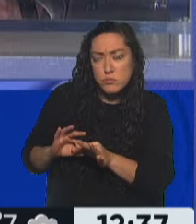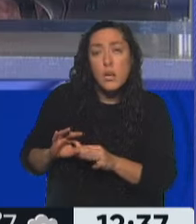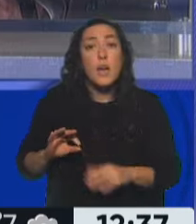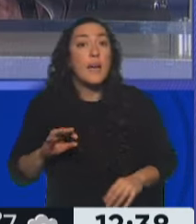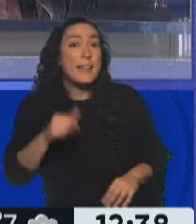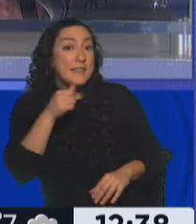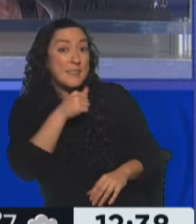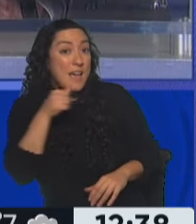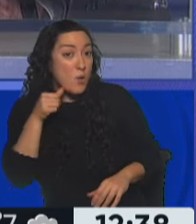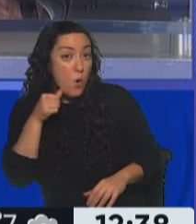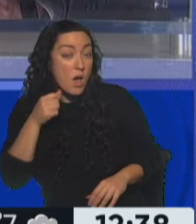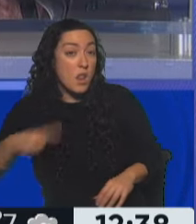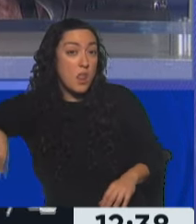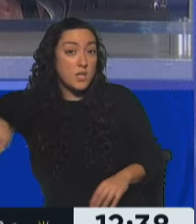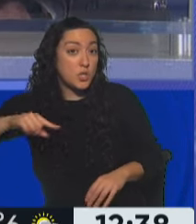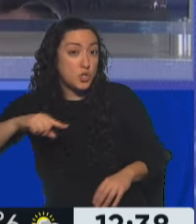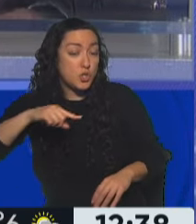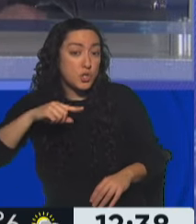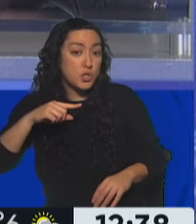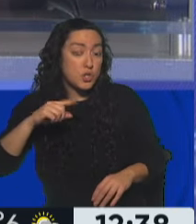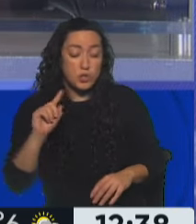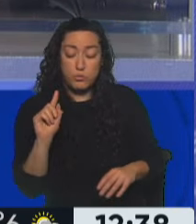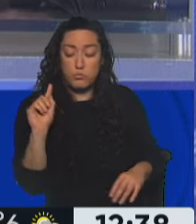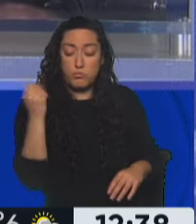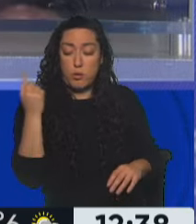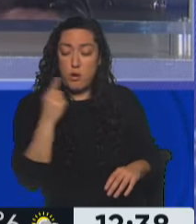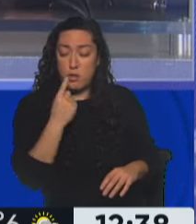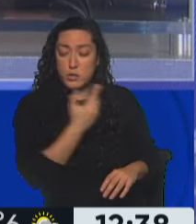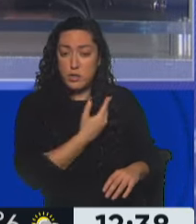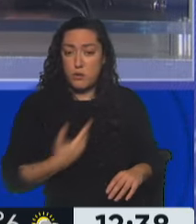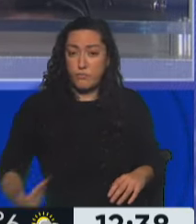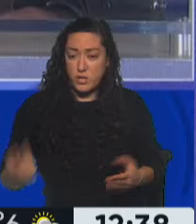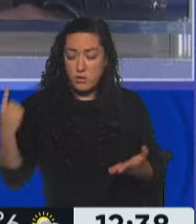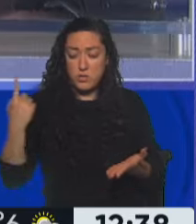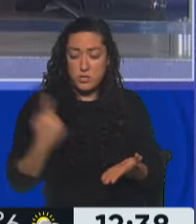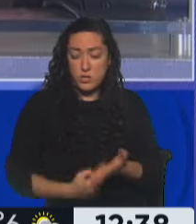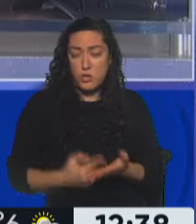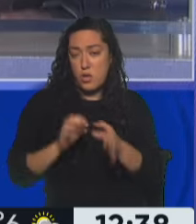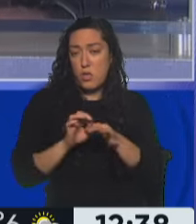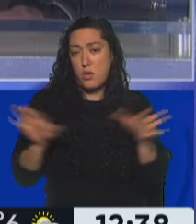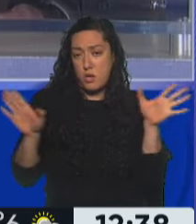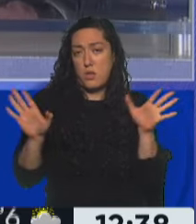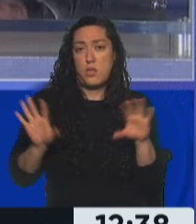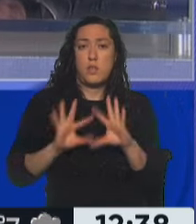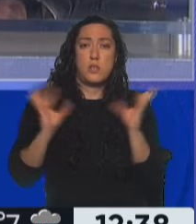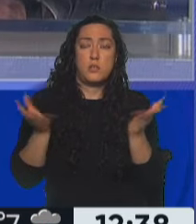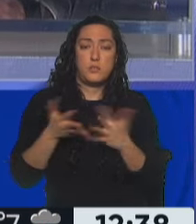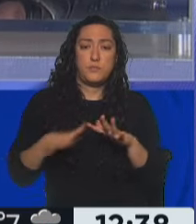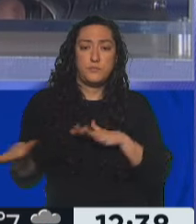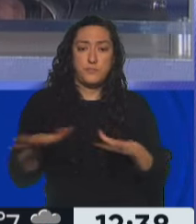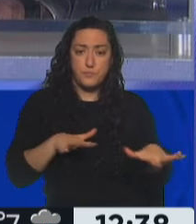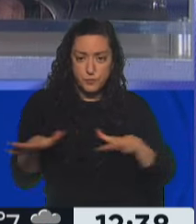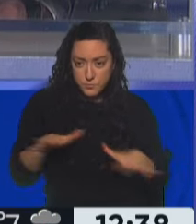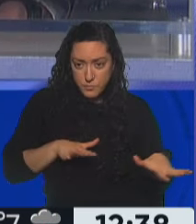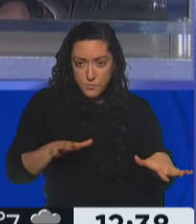una narrativa que fundamentalmente se autolegitima en términos de gobierno y de situación internacional relativa desde el punto de vista de una democracia